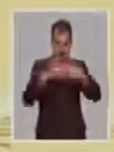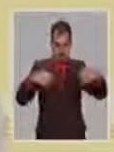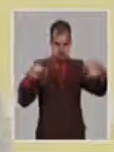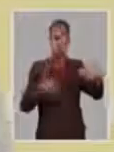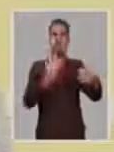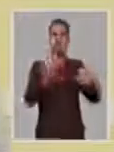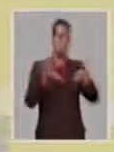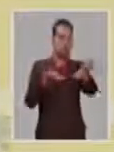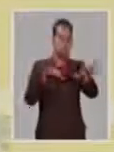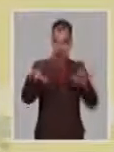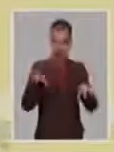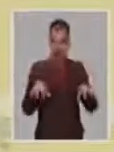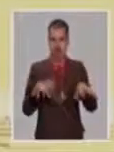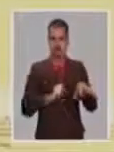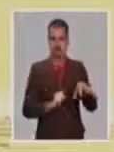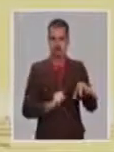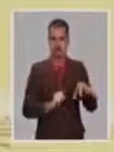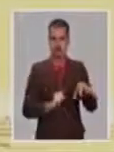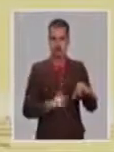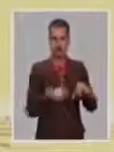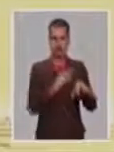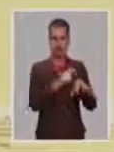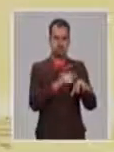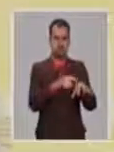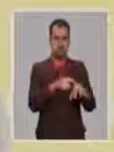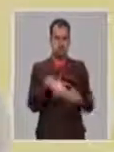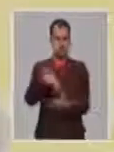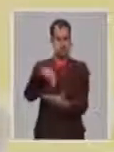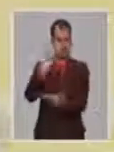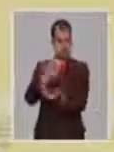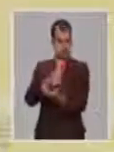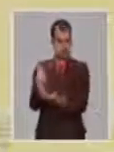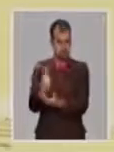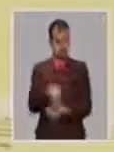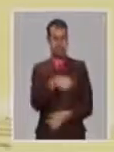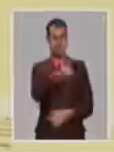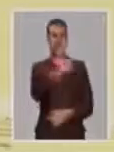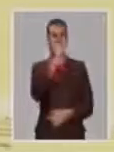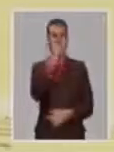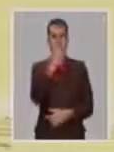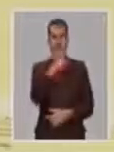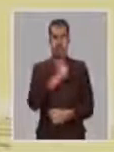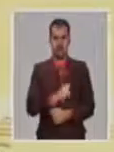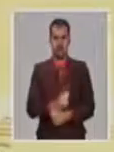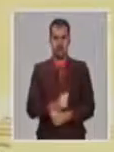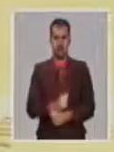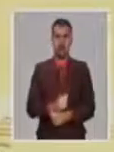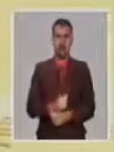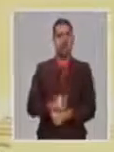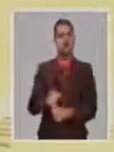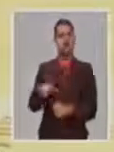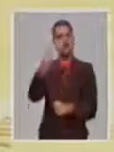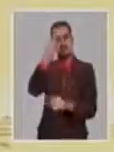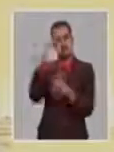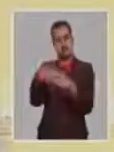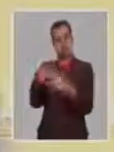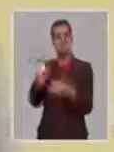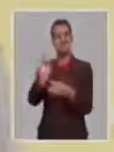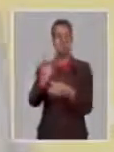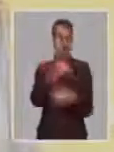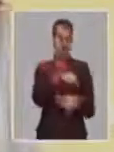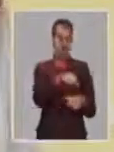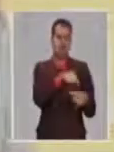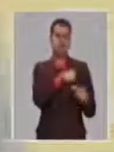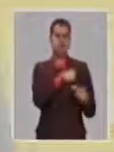dividido en 4 áreas de salud: Policlínico de Héroes de Moncada, Plaza de la Revolución, 19 de abril y Policlínico Vedado, distribuidos en